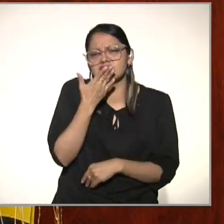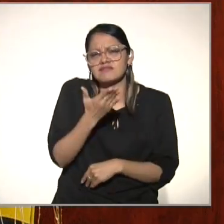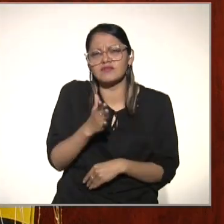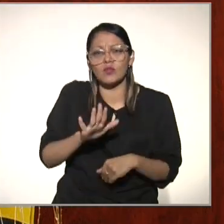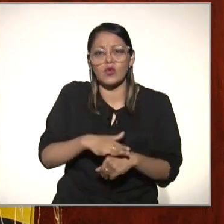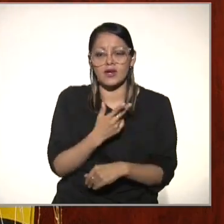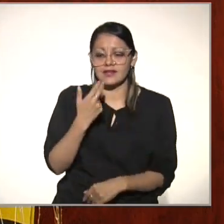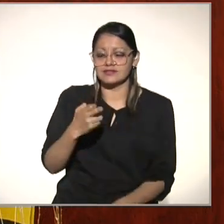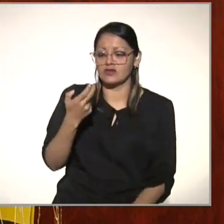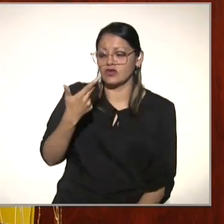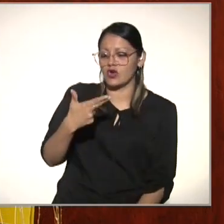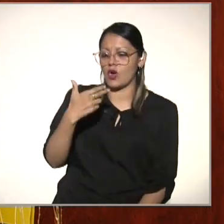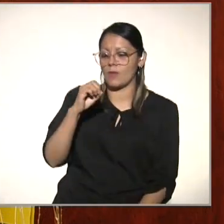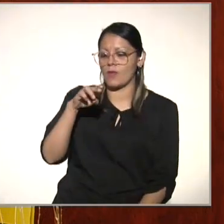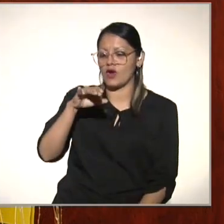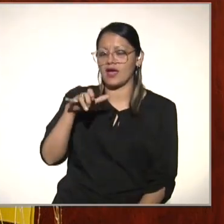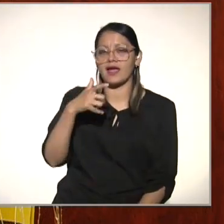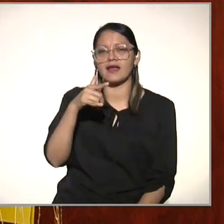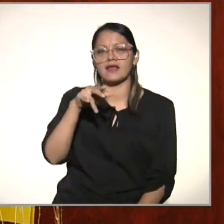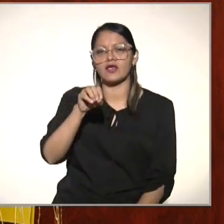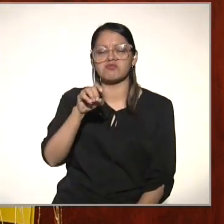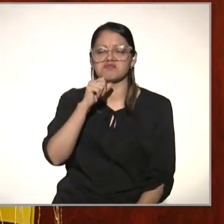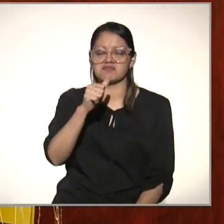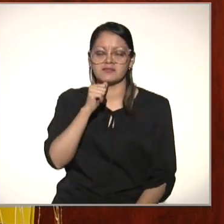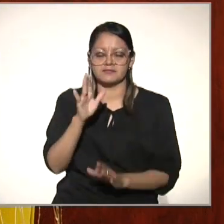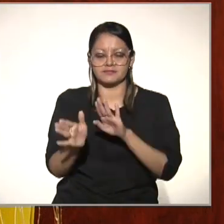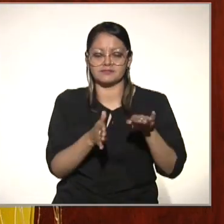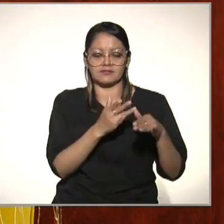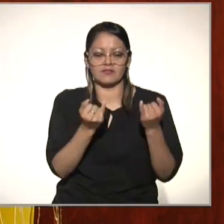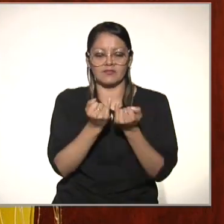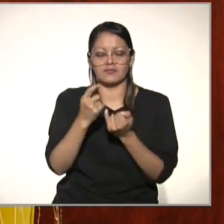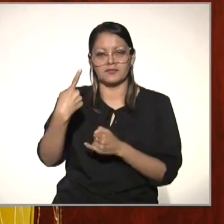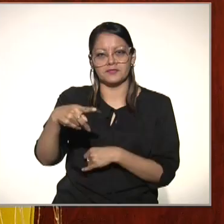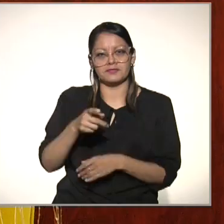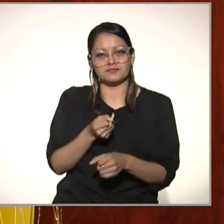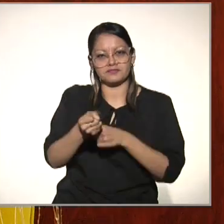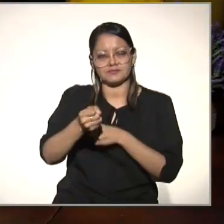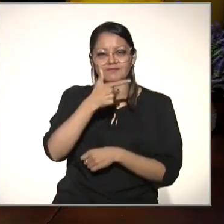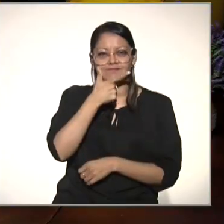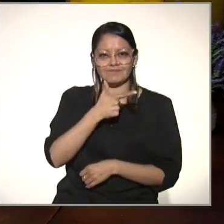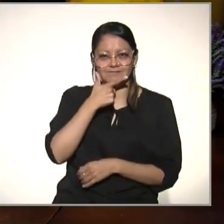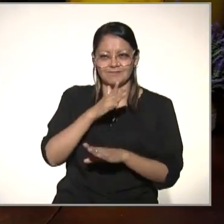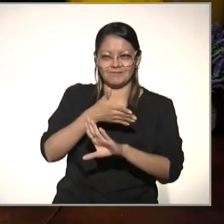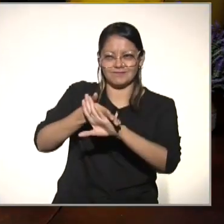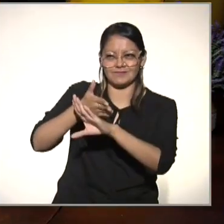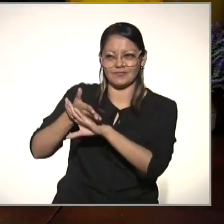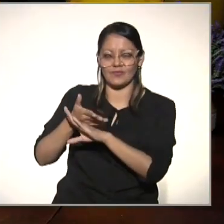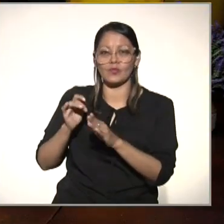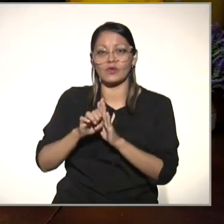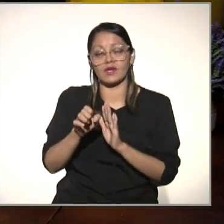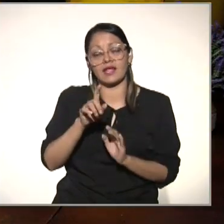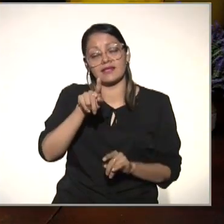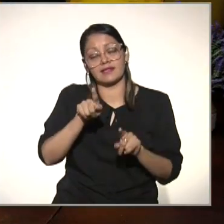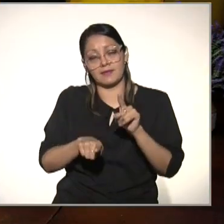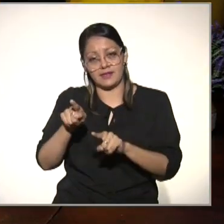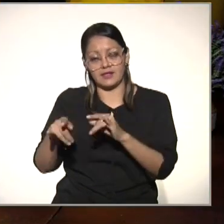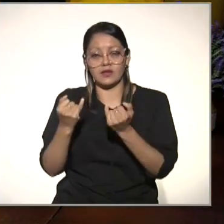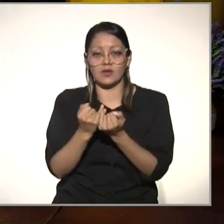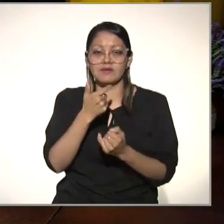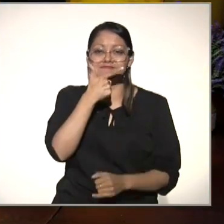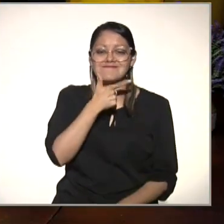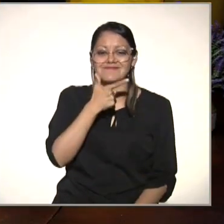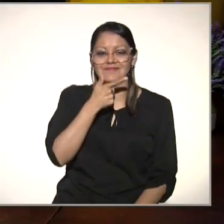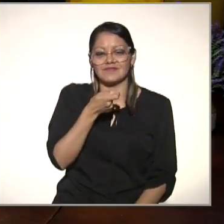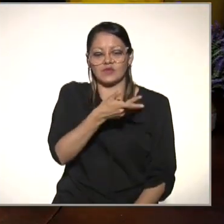algo homogéneo que se espera. Y en relación a la violencia en torno a las lesbianas, primero es la generalidad, ¿no? Cuando hablamos de las